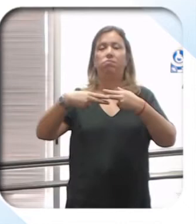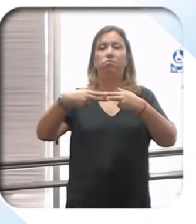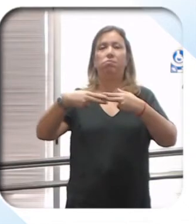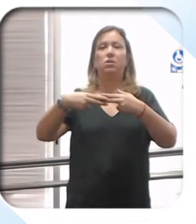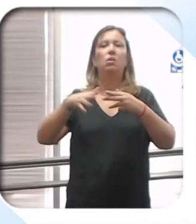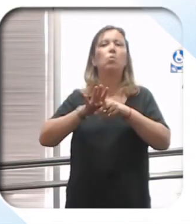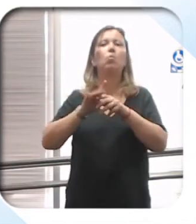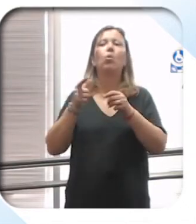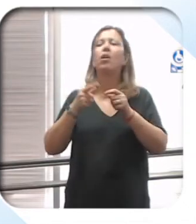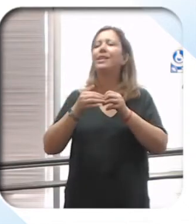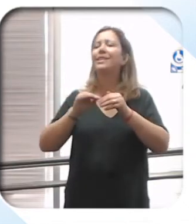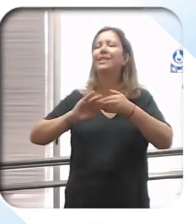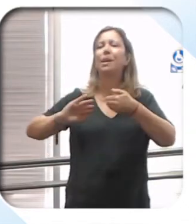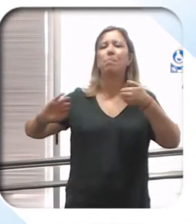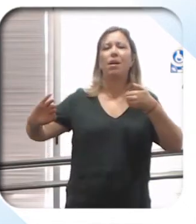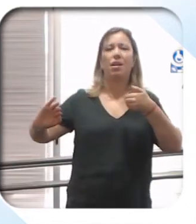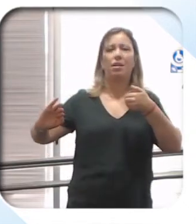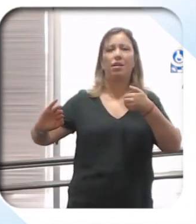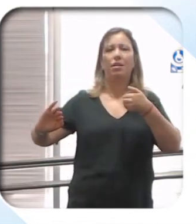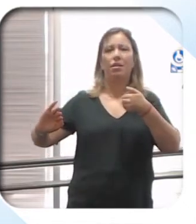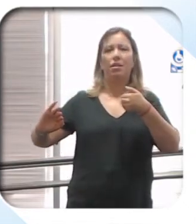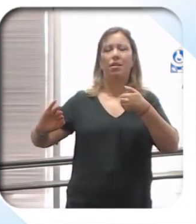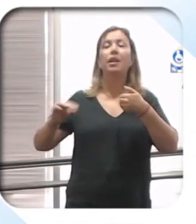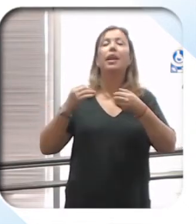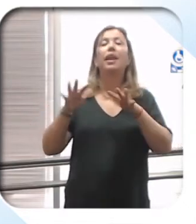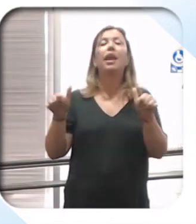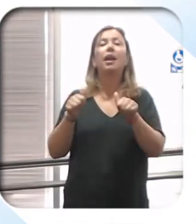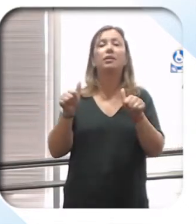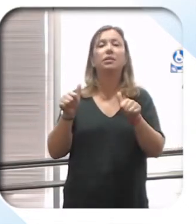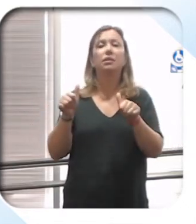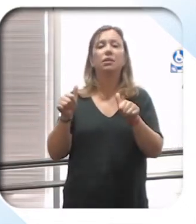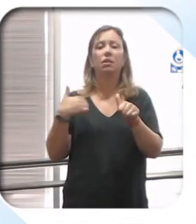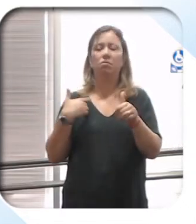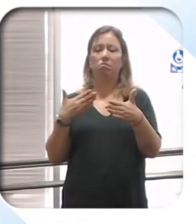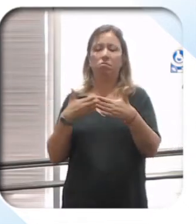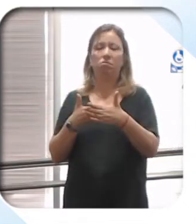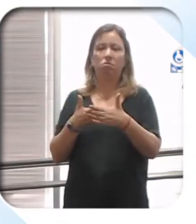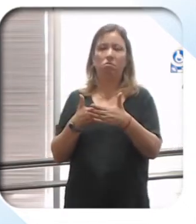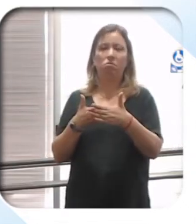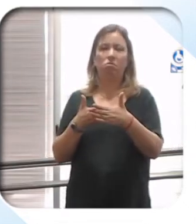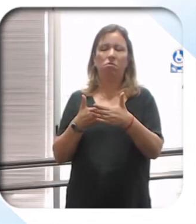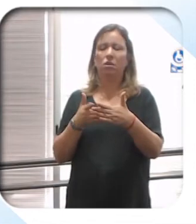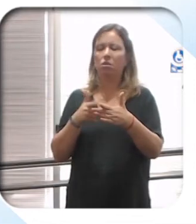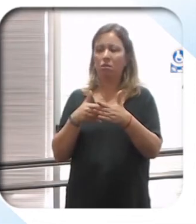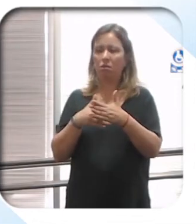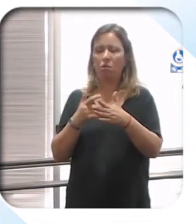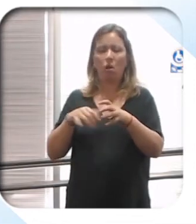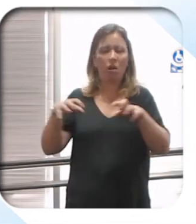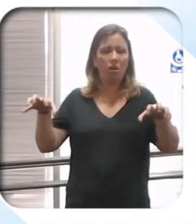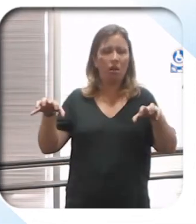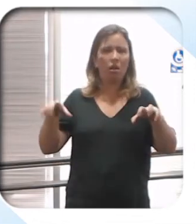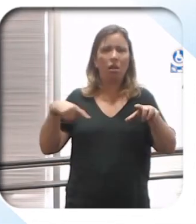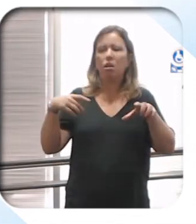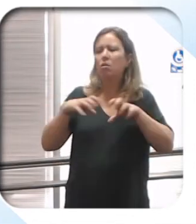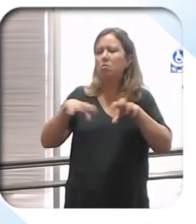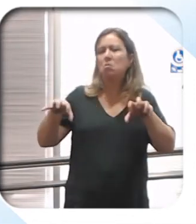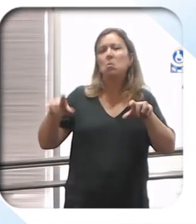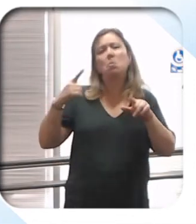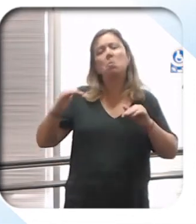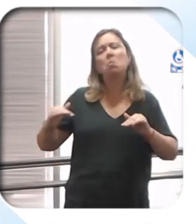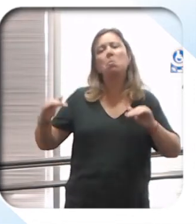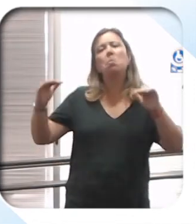lo que separa y lo que hace, obstaculiza a que se junten y que se crezcan de forma